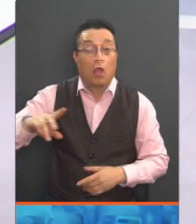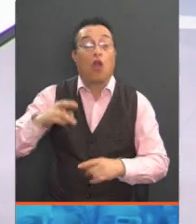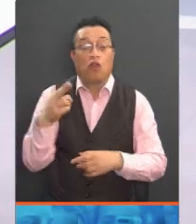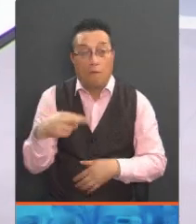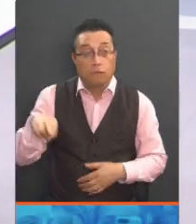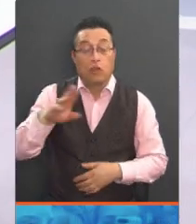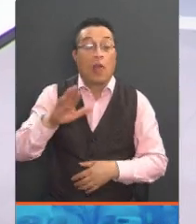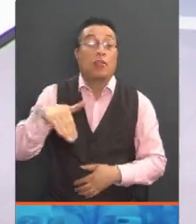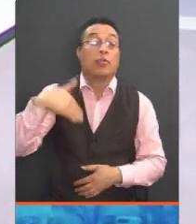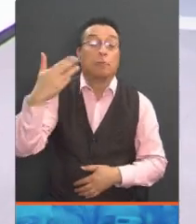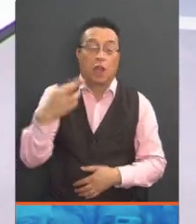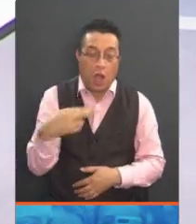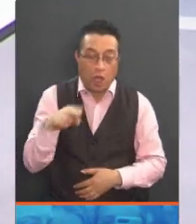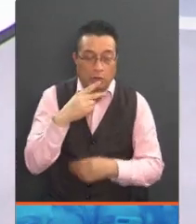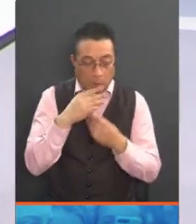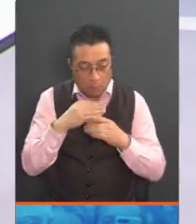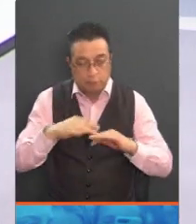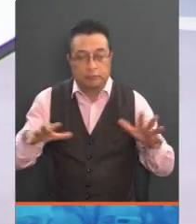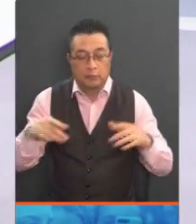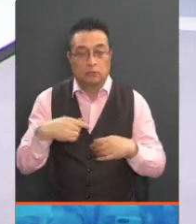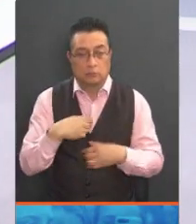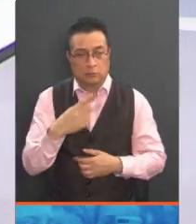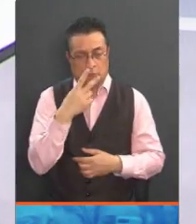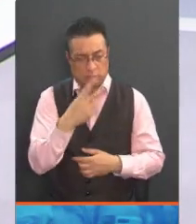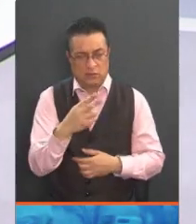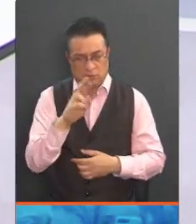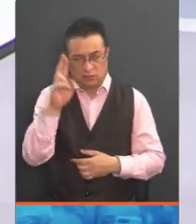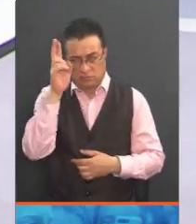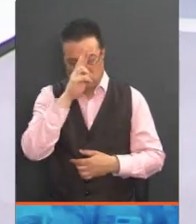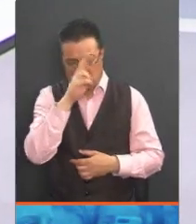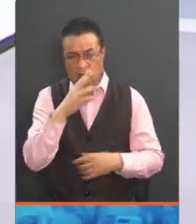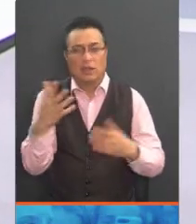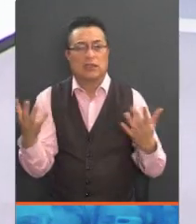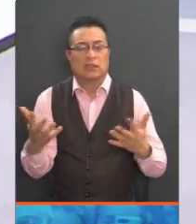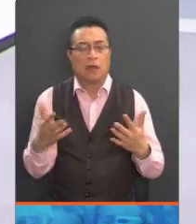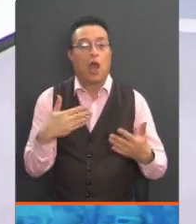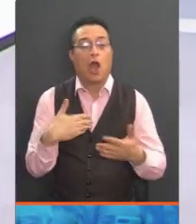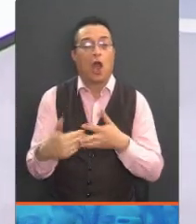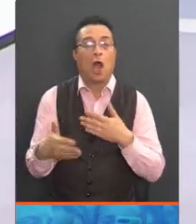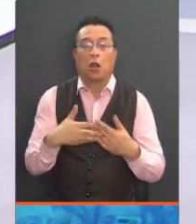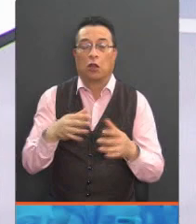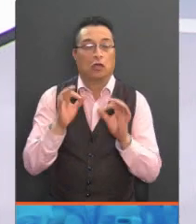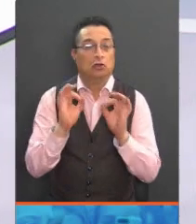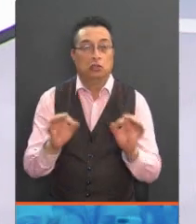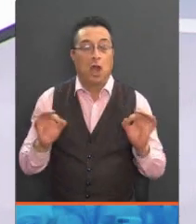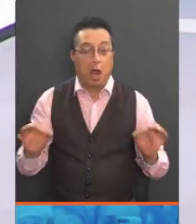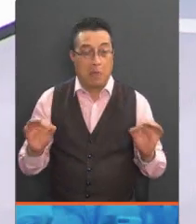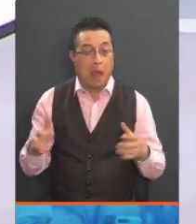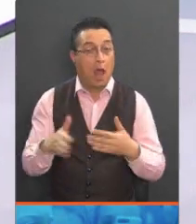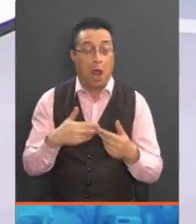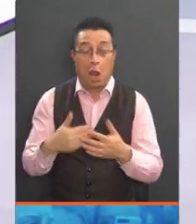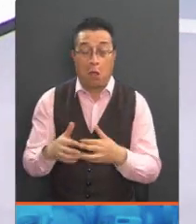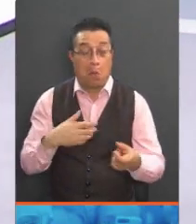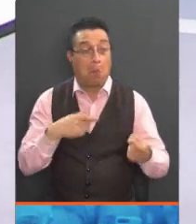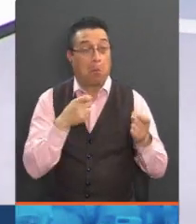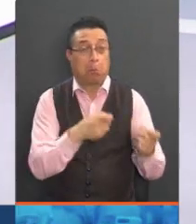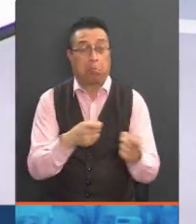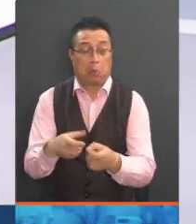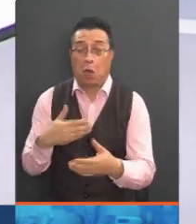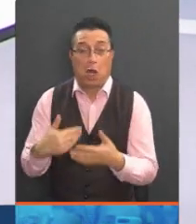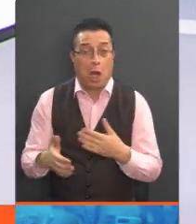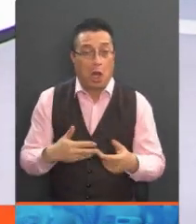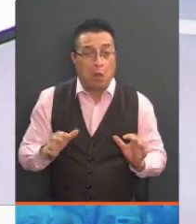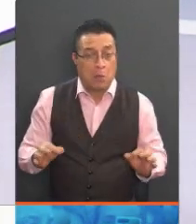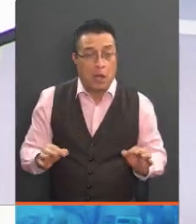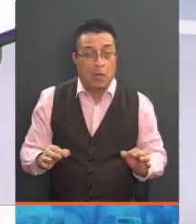ser tema, Carlos. Y lo que a mí me llama la atención es como un poco la normalización, comillas, lo voy a decir bien entre comillas, sí, de sí. Este fenómeno. Porque